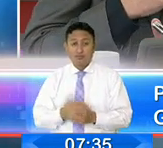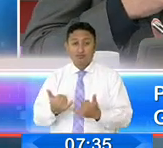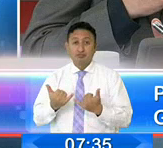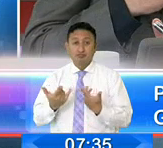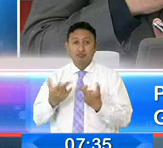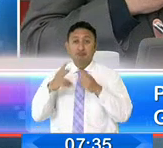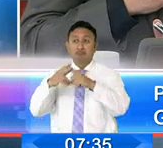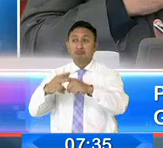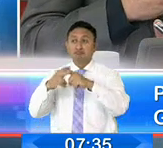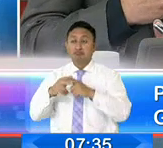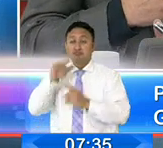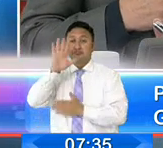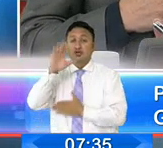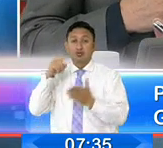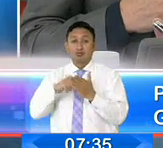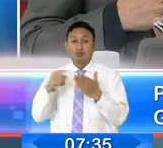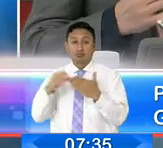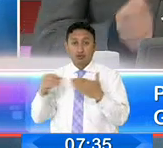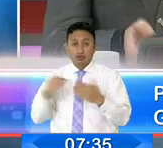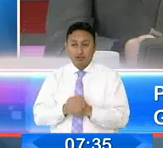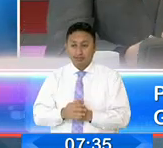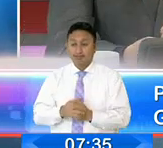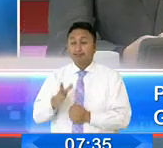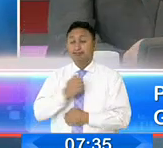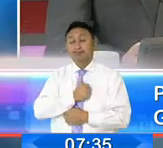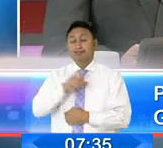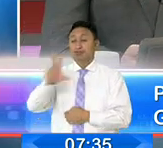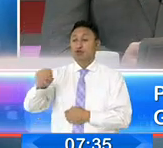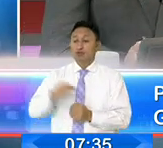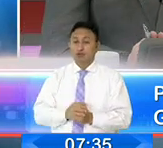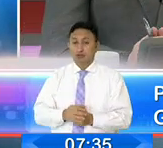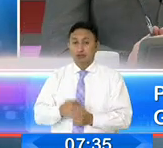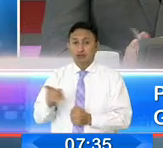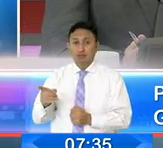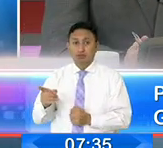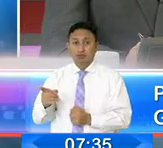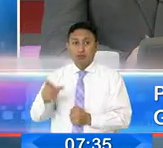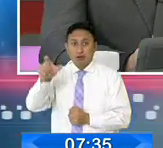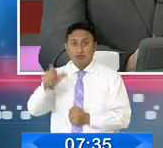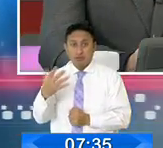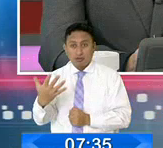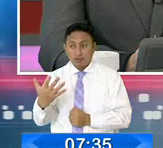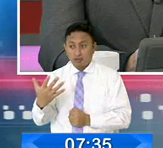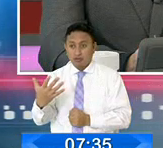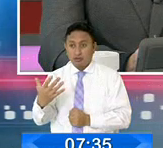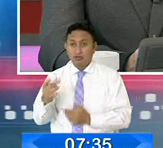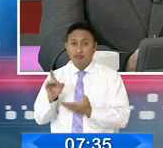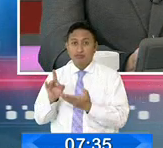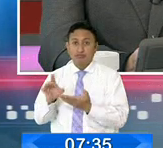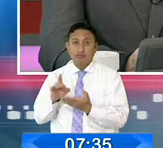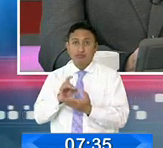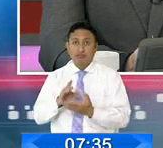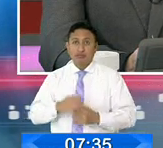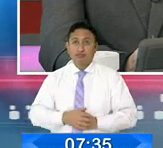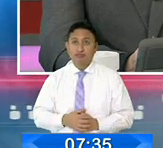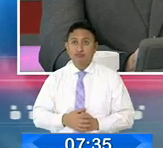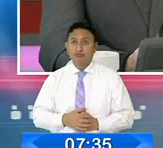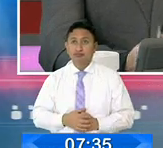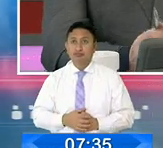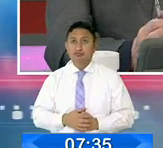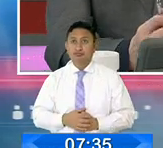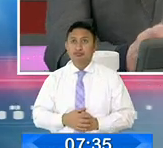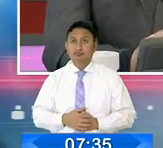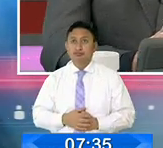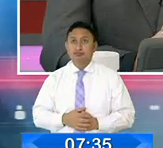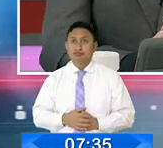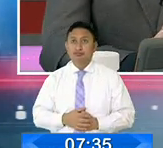un préstamo de $5,000, le han negado y está a punto de despedir a esos 5 operarios. En este momento vemos